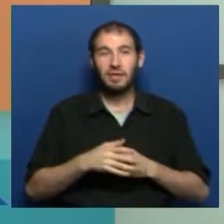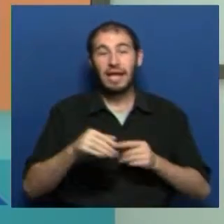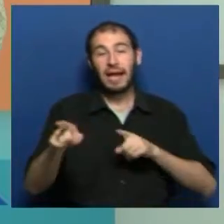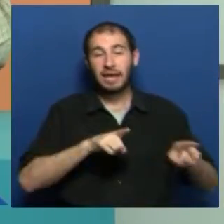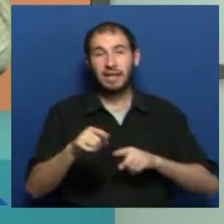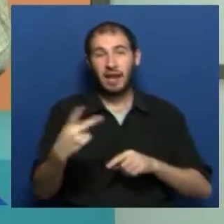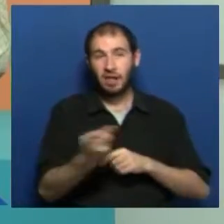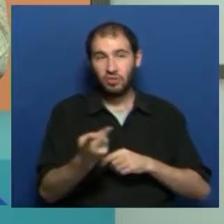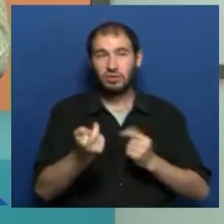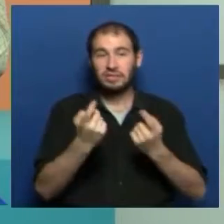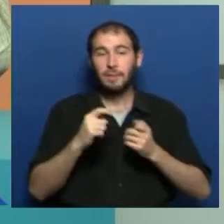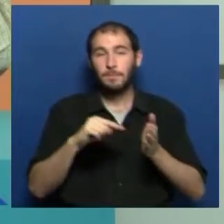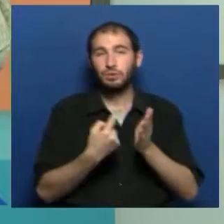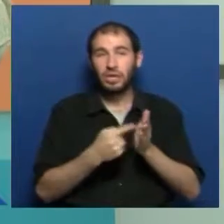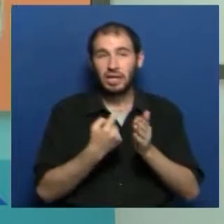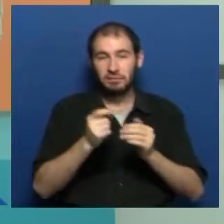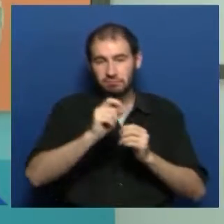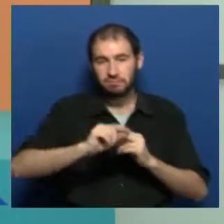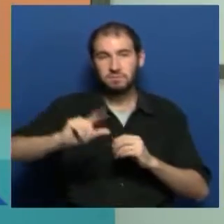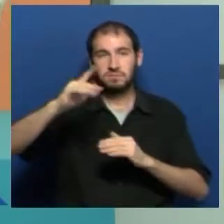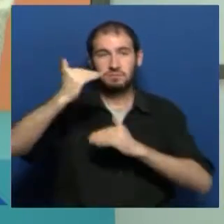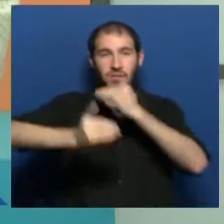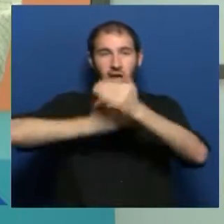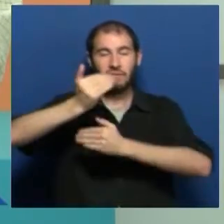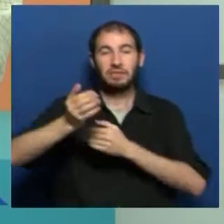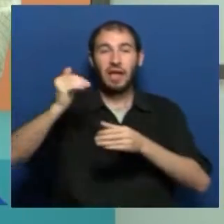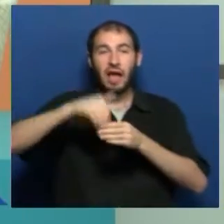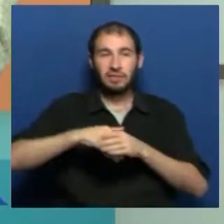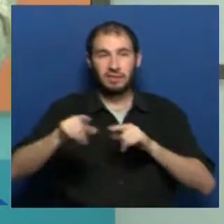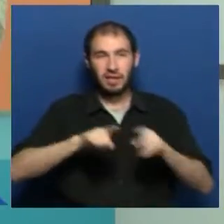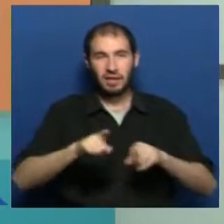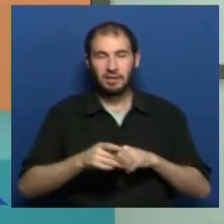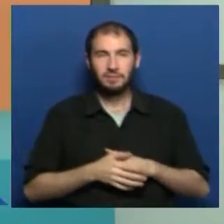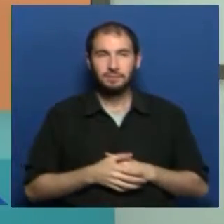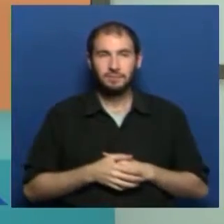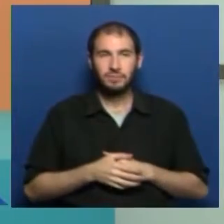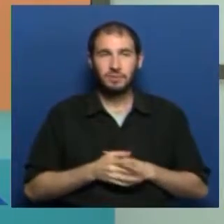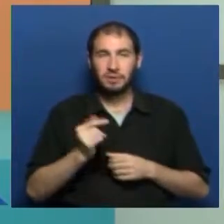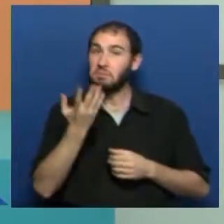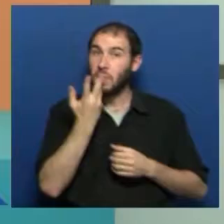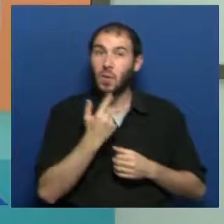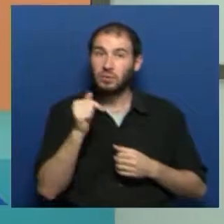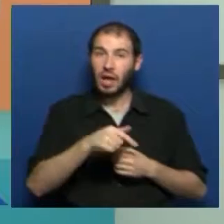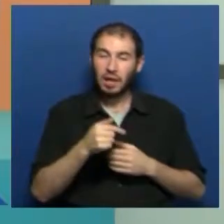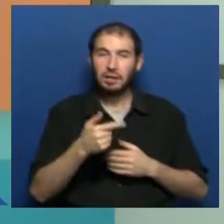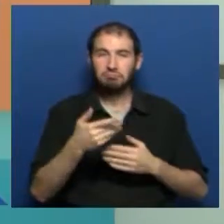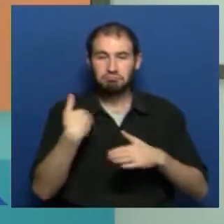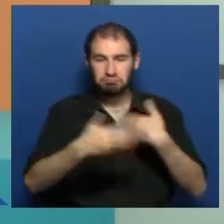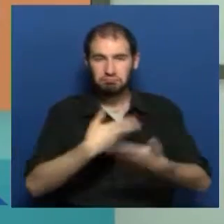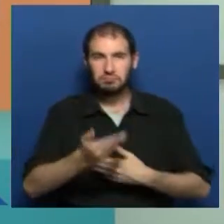carreras necesitan de puntaje para el crecimiento dentro de la carrera. Entonces es un atractivo para que se